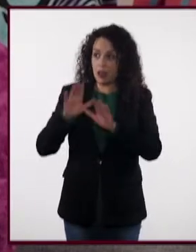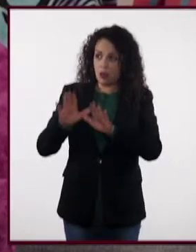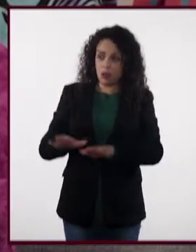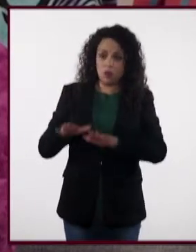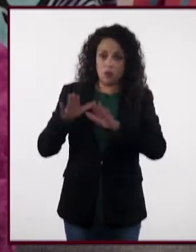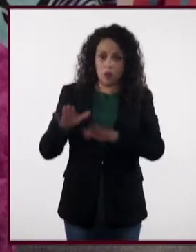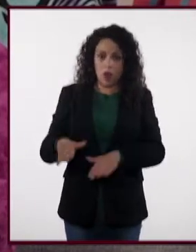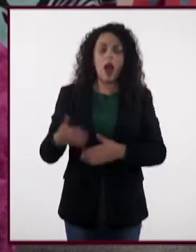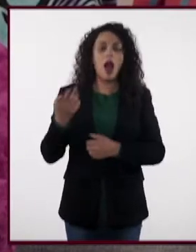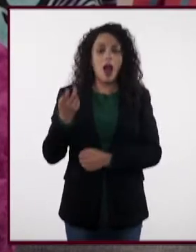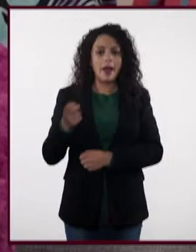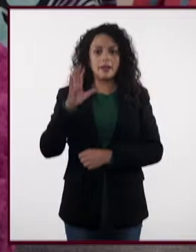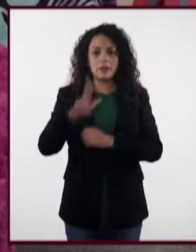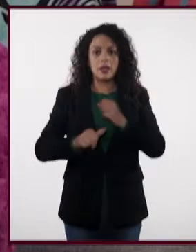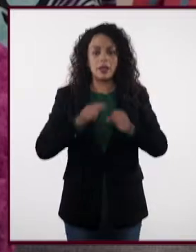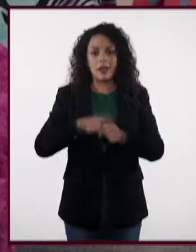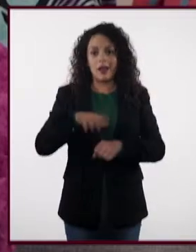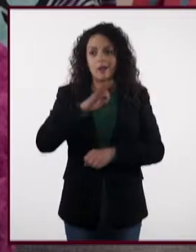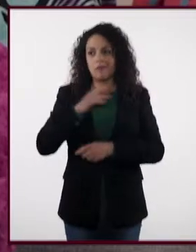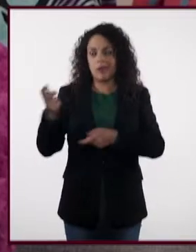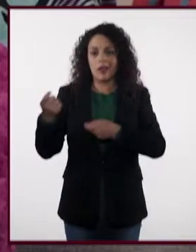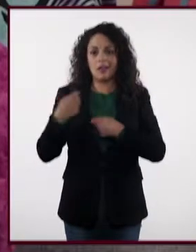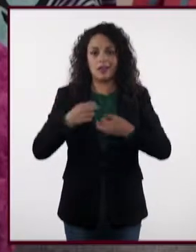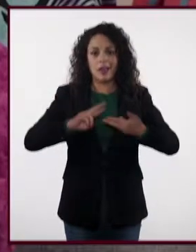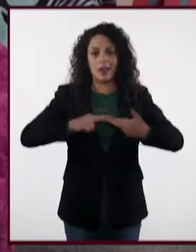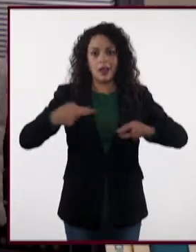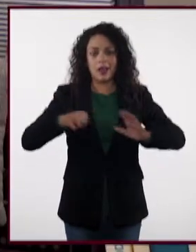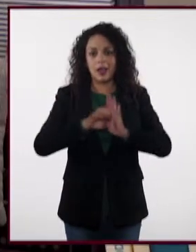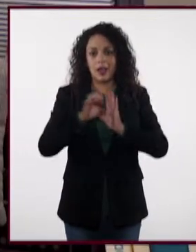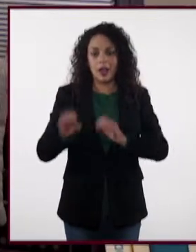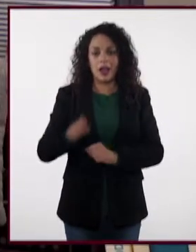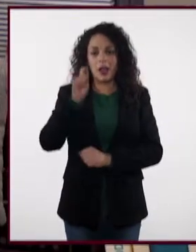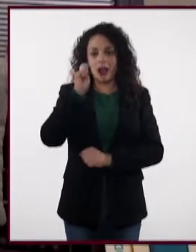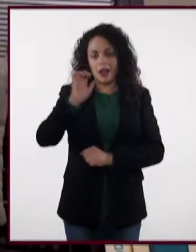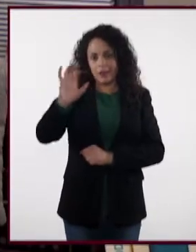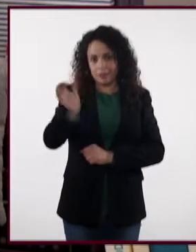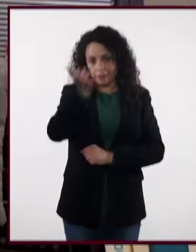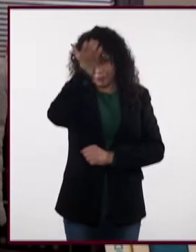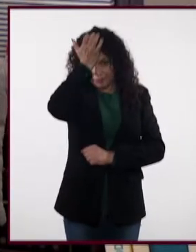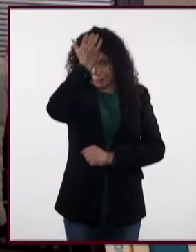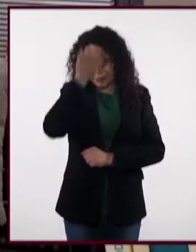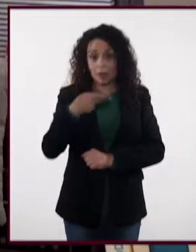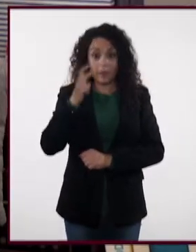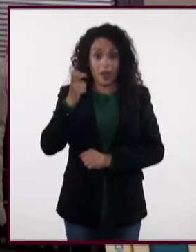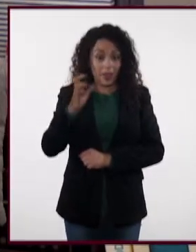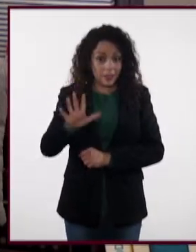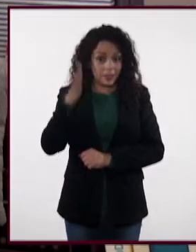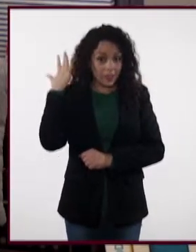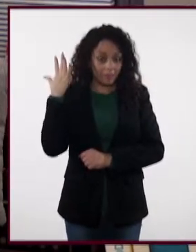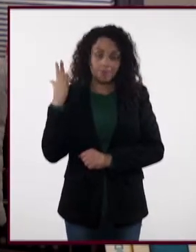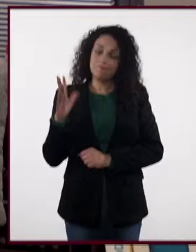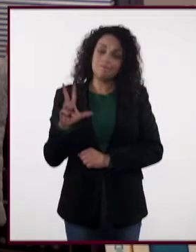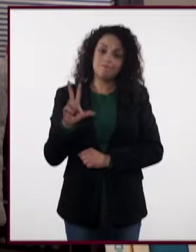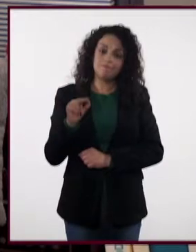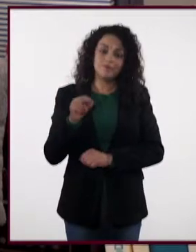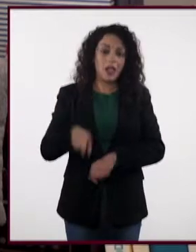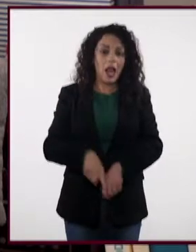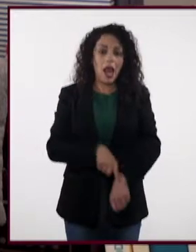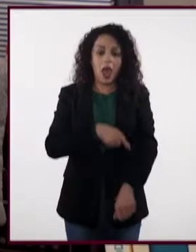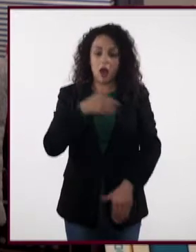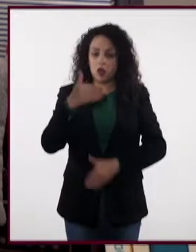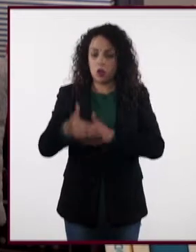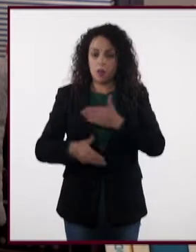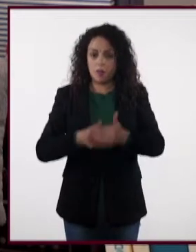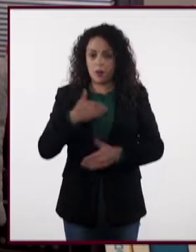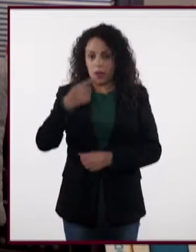ellos, animales que podían proveer hilos como las ovejas lanudas. Esto no ocurrió rápido. Fue un proceso muy largo de